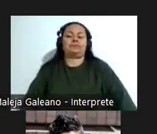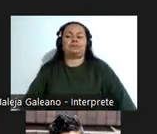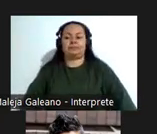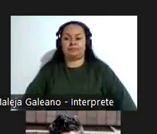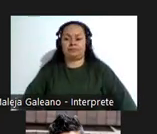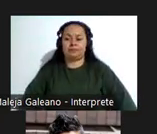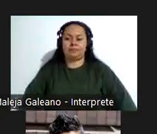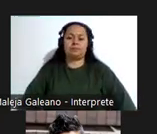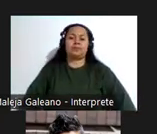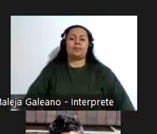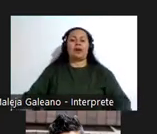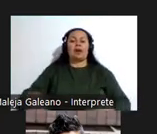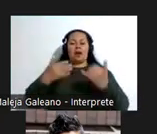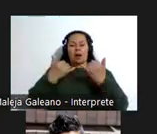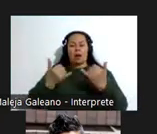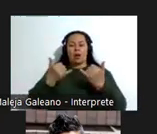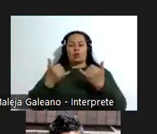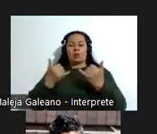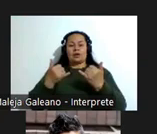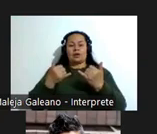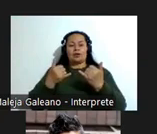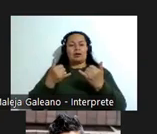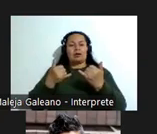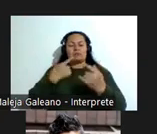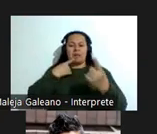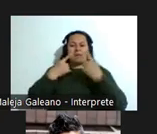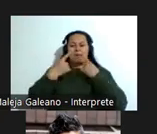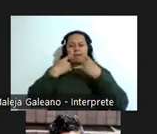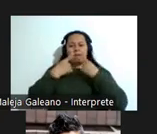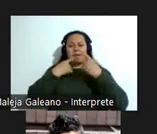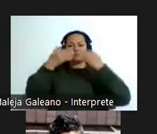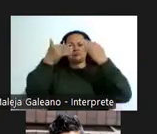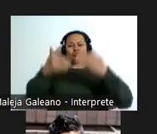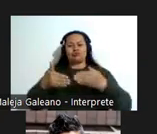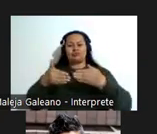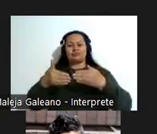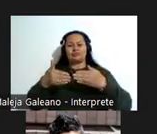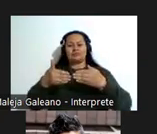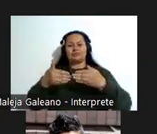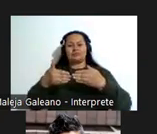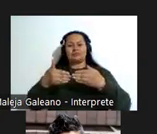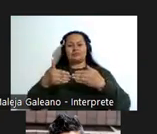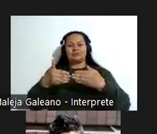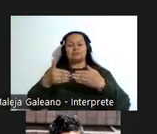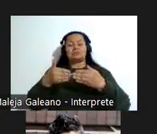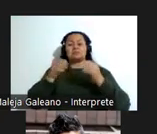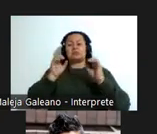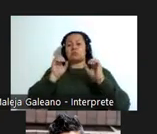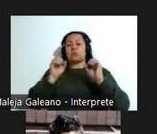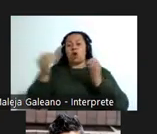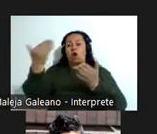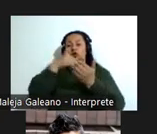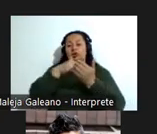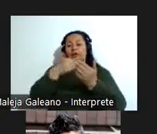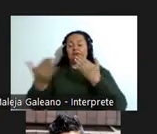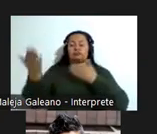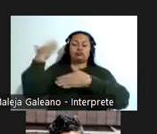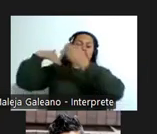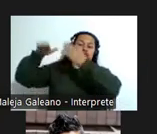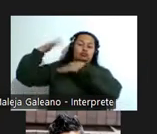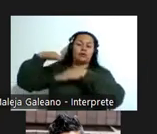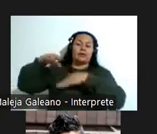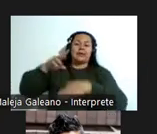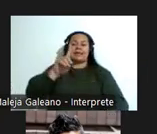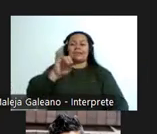Y ahora para situar toda esta discusión en discapacidad, volviendo a la conversación con lo que Diana